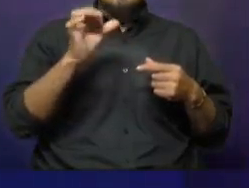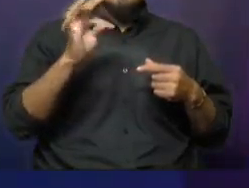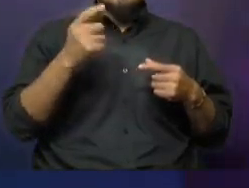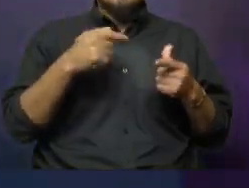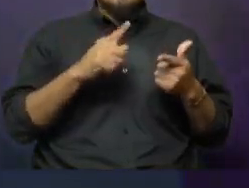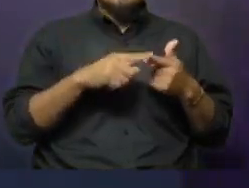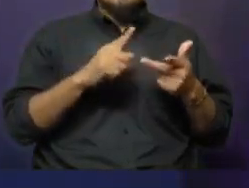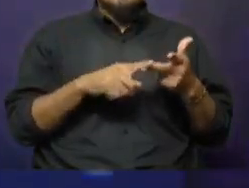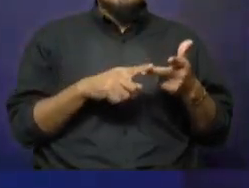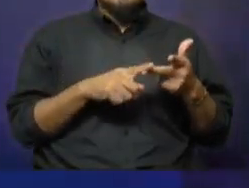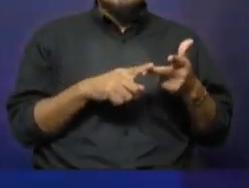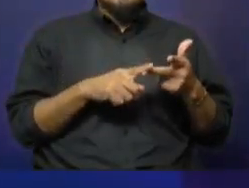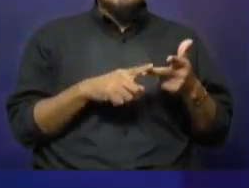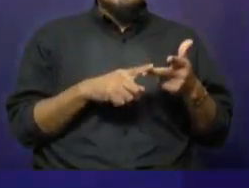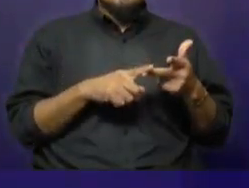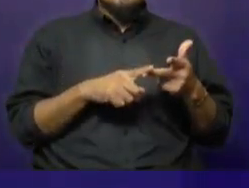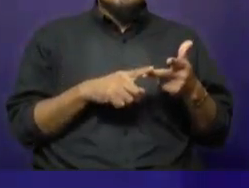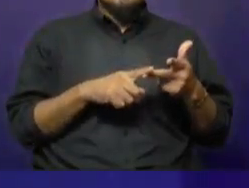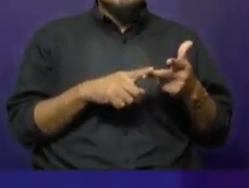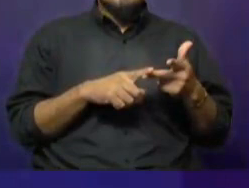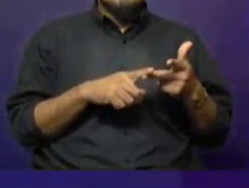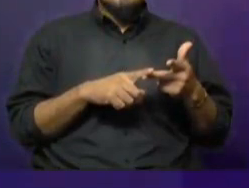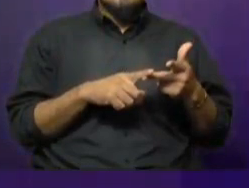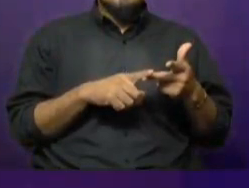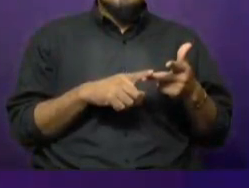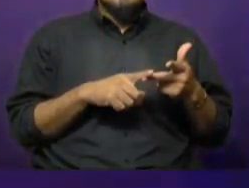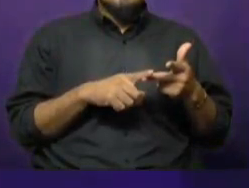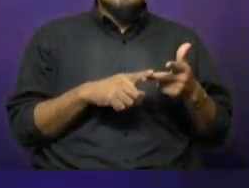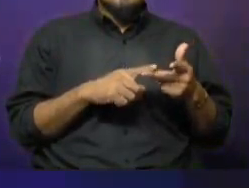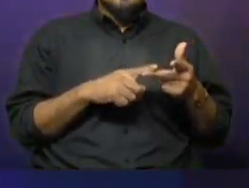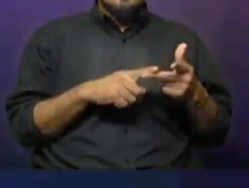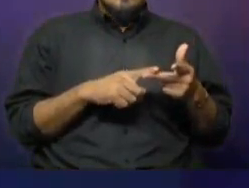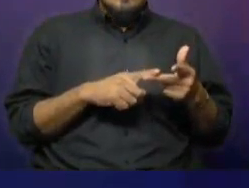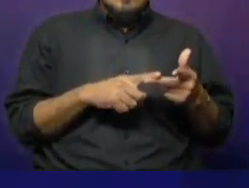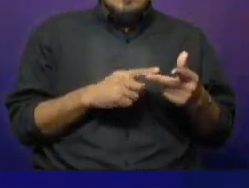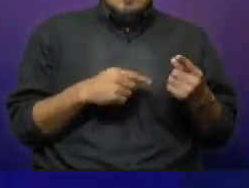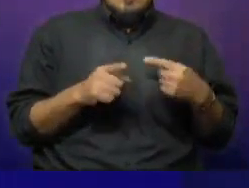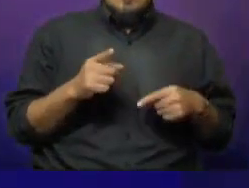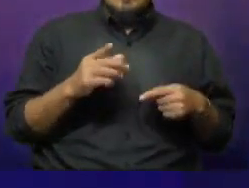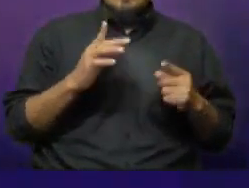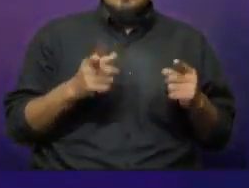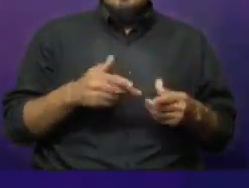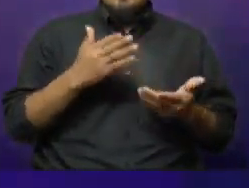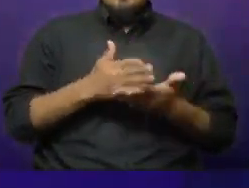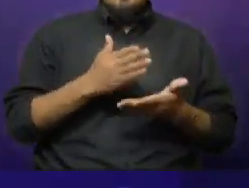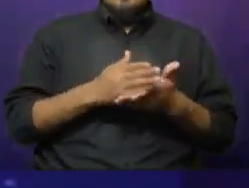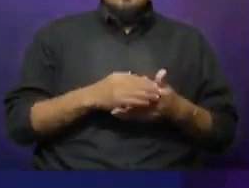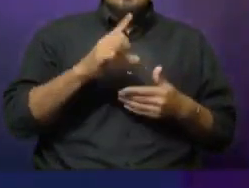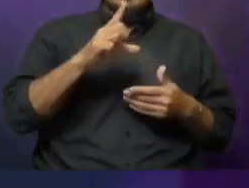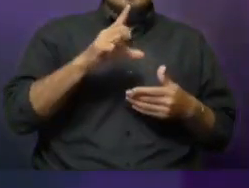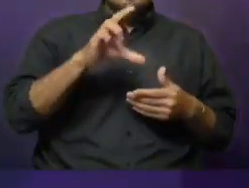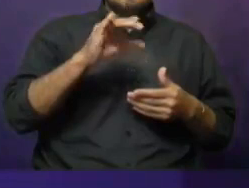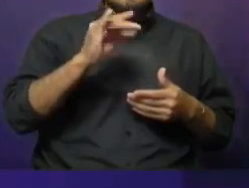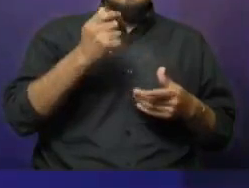Empírico, grabó Percus. Pero no olvidarme de nadie más. Bueno, estuvo de colaboración Lucía Ferreira,